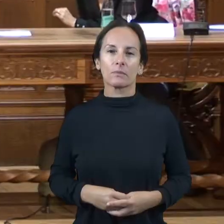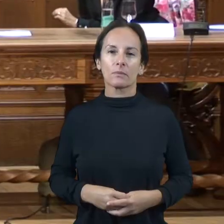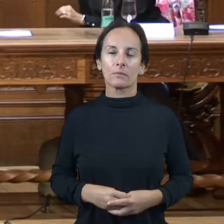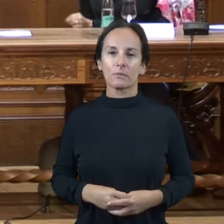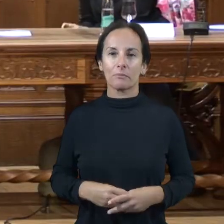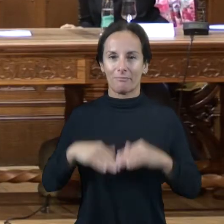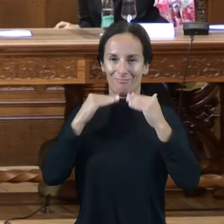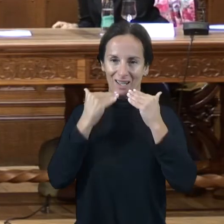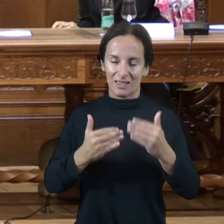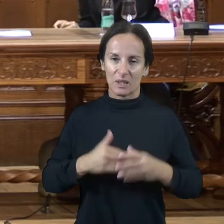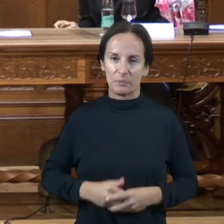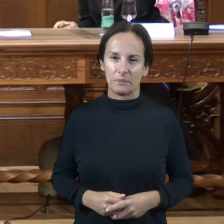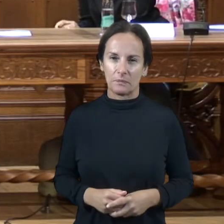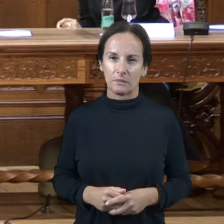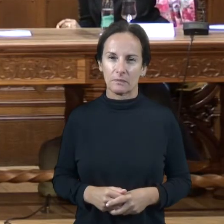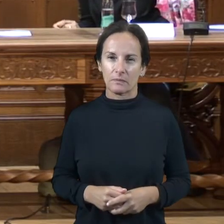gracias gracias